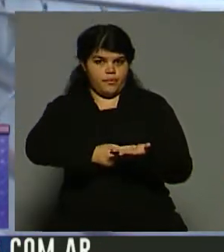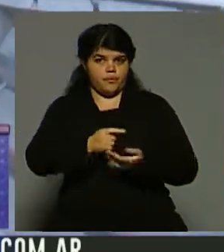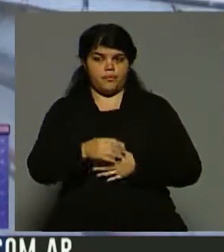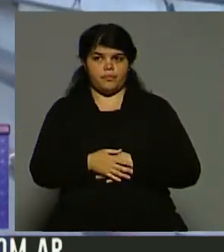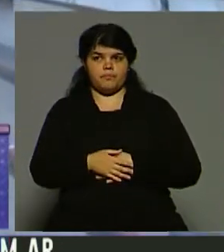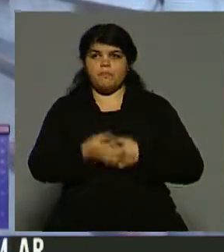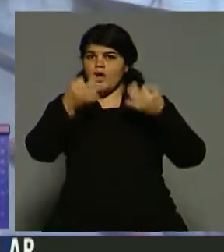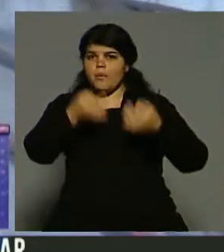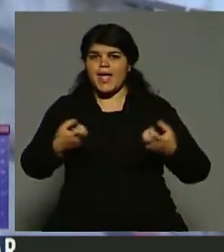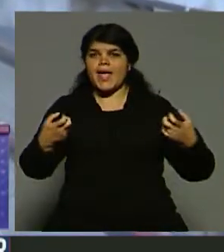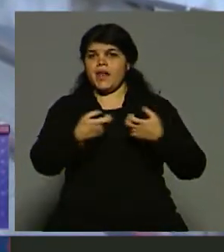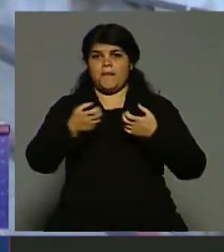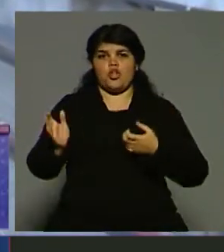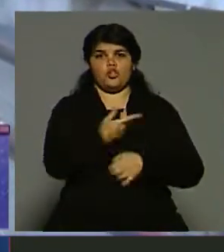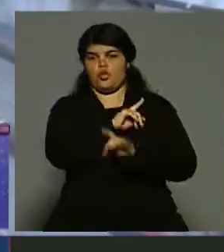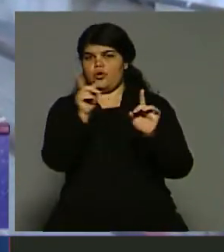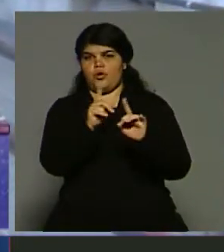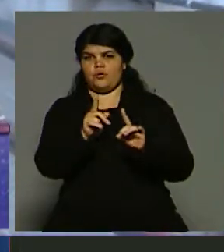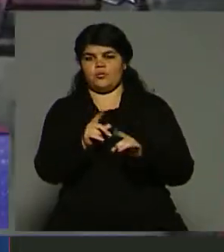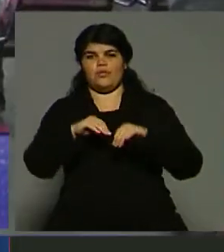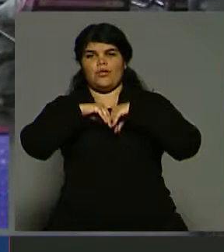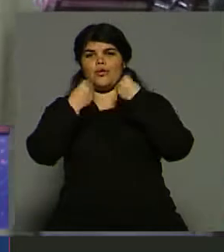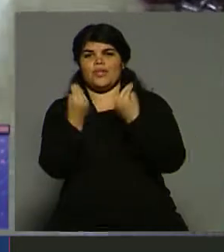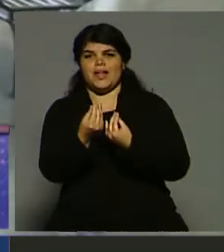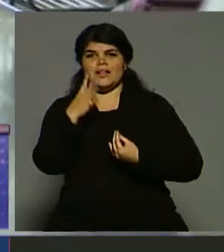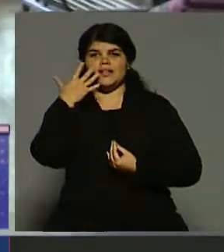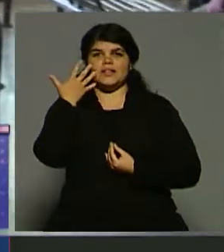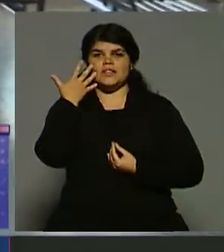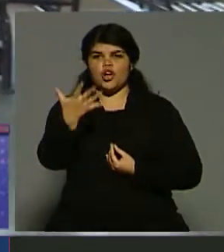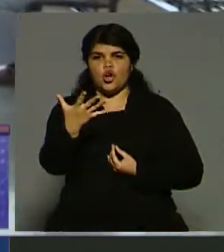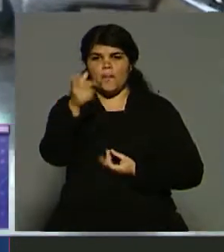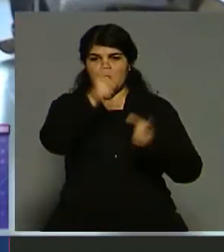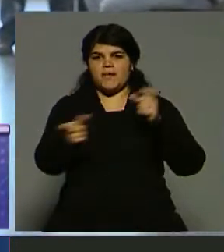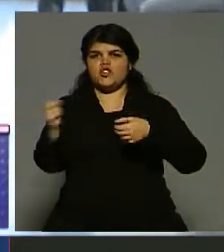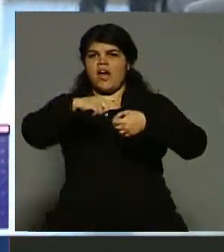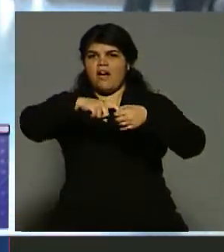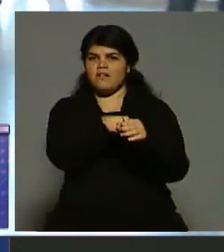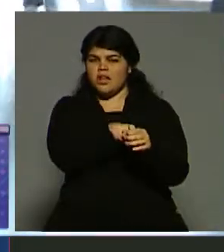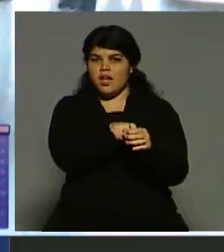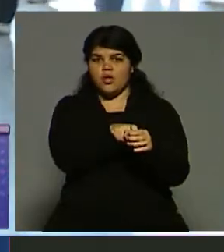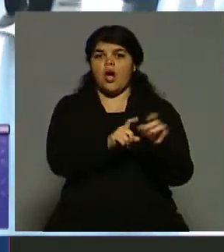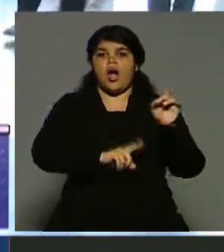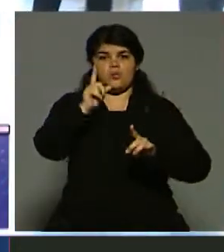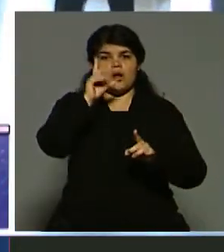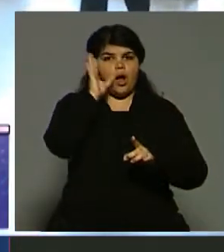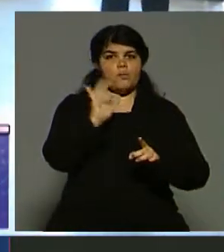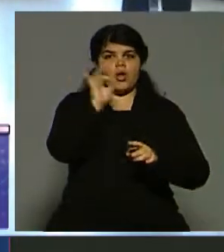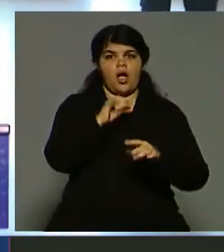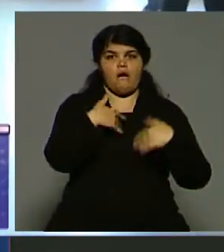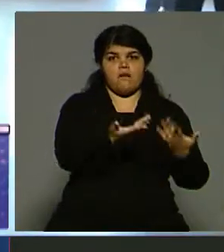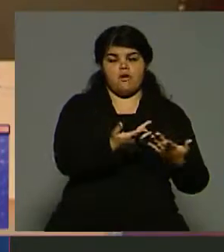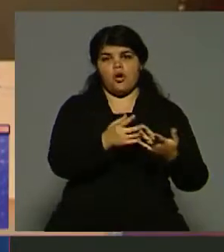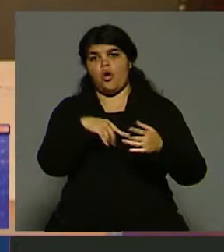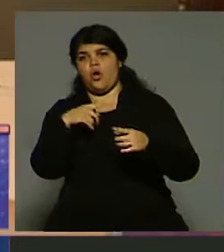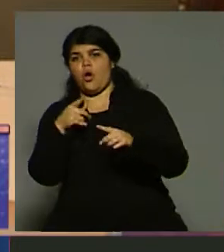el gremio. Imagínense que hay 5.000 afiliados, los cuales hay posiciones a favor y posiciones en contra.